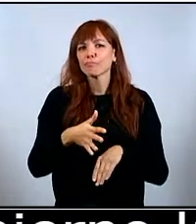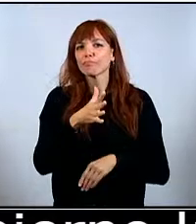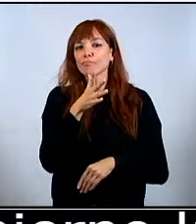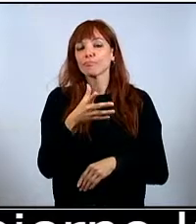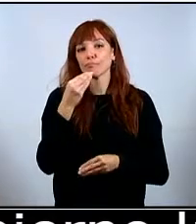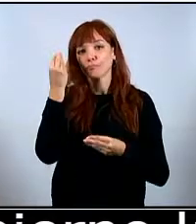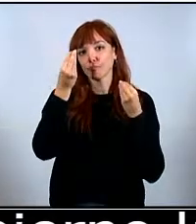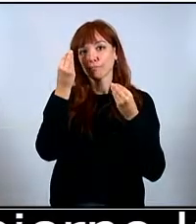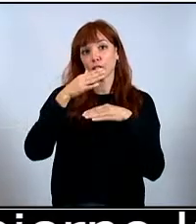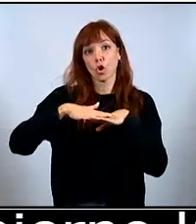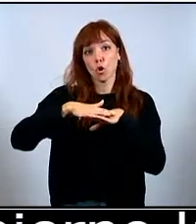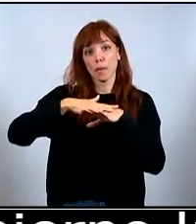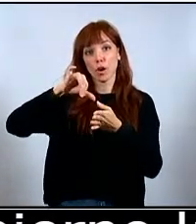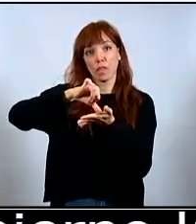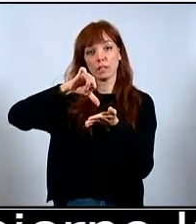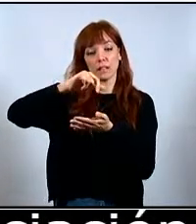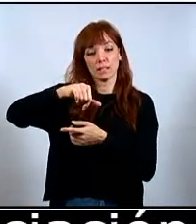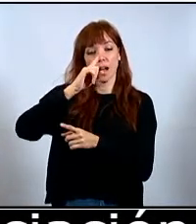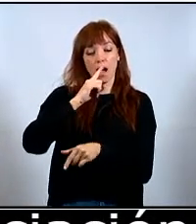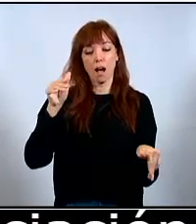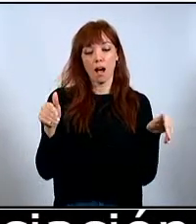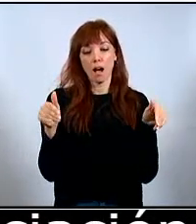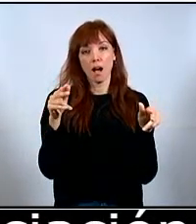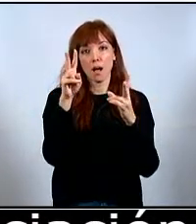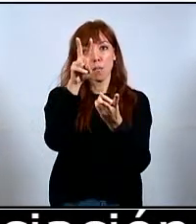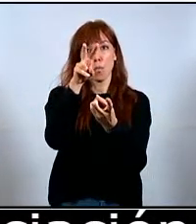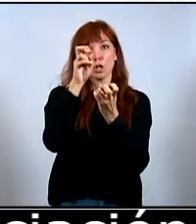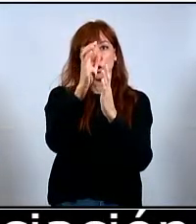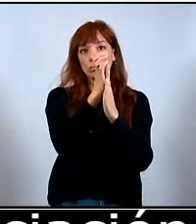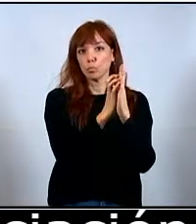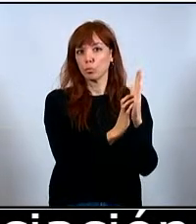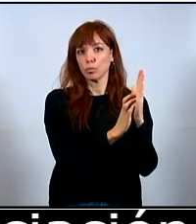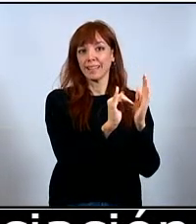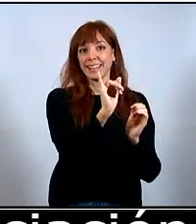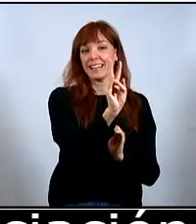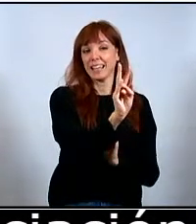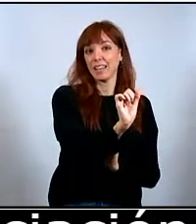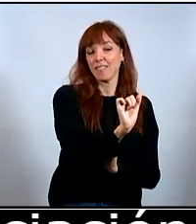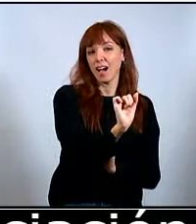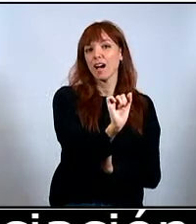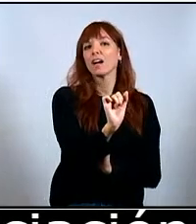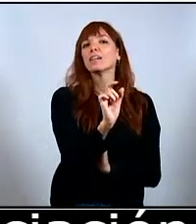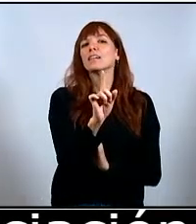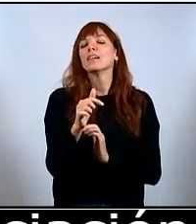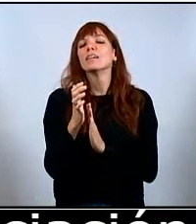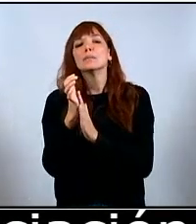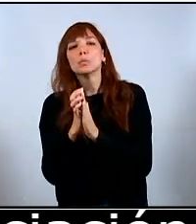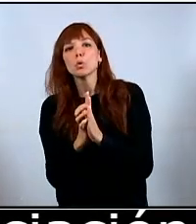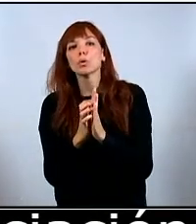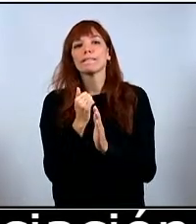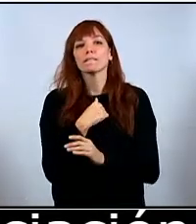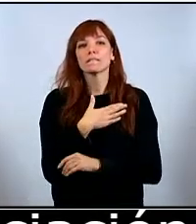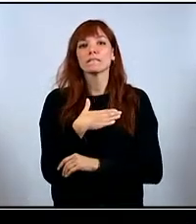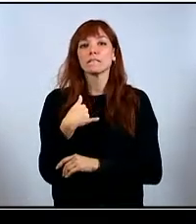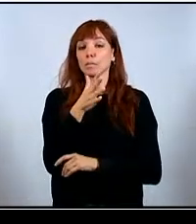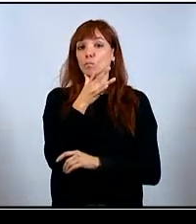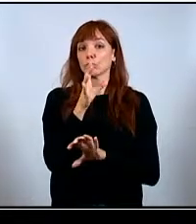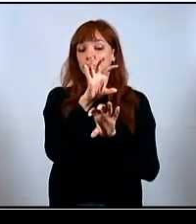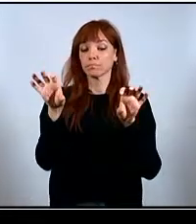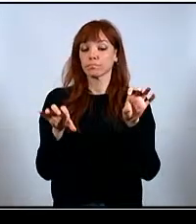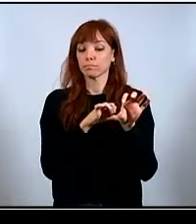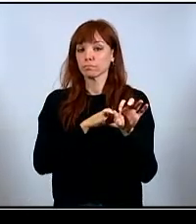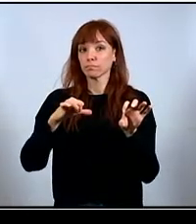Ejecutivo Central de bajar este año dos impuestos, el IVA y el impuesto especial sobre la electricidad, lo que ha supuesto que las comunidades